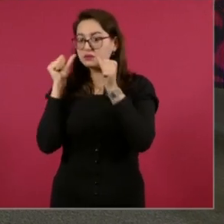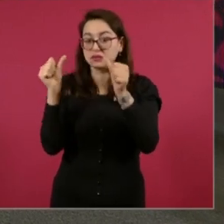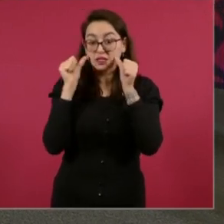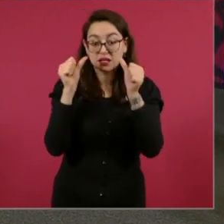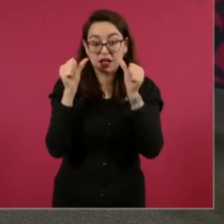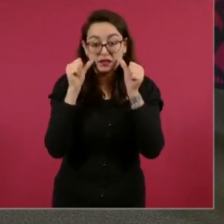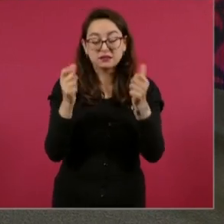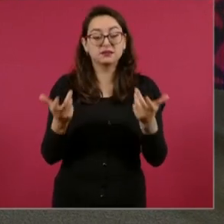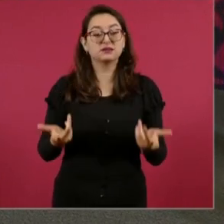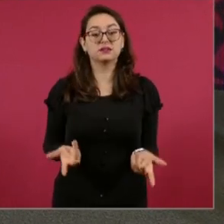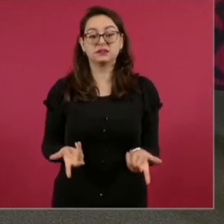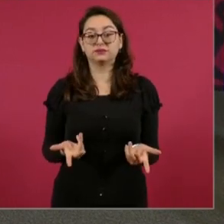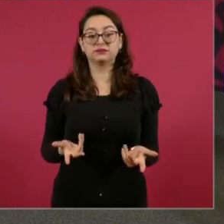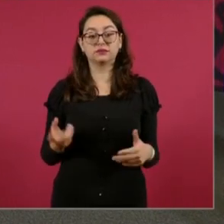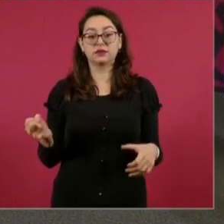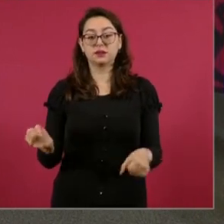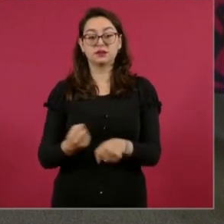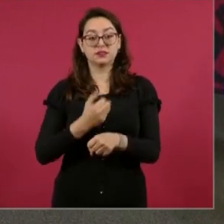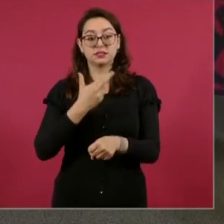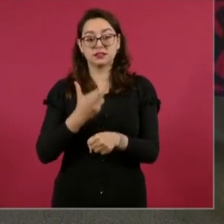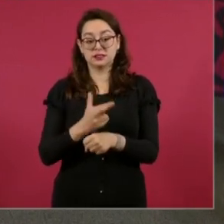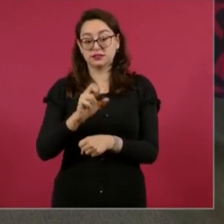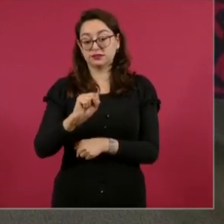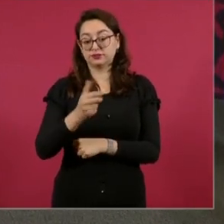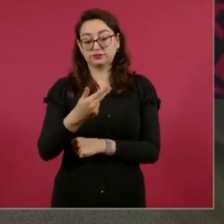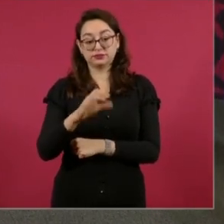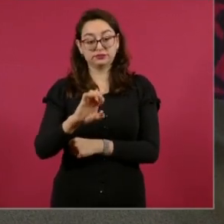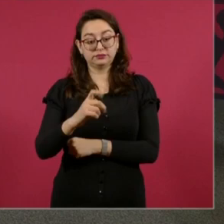Sí. Y el secretario de Hacienda,